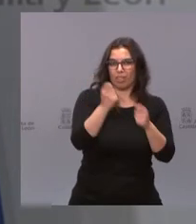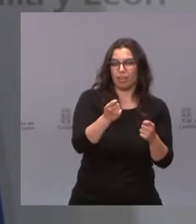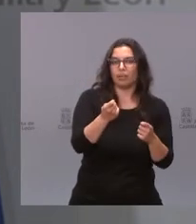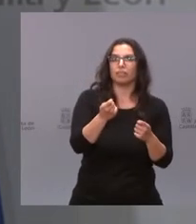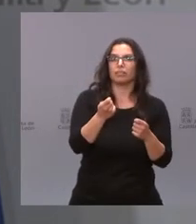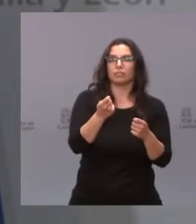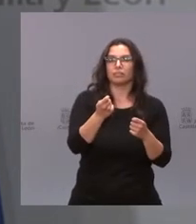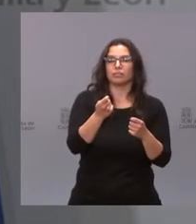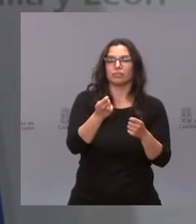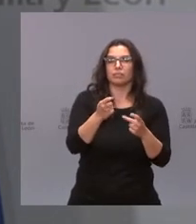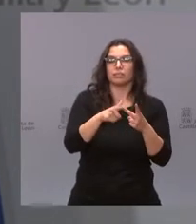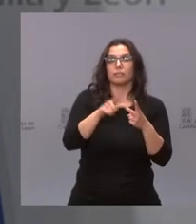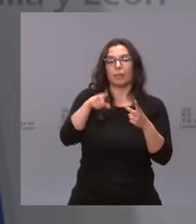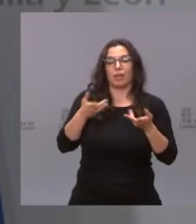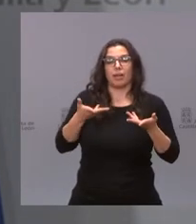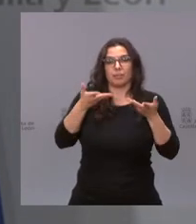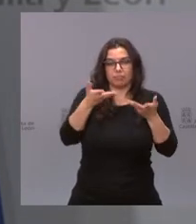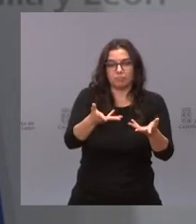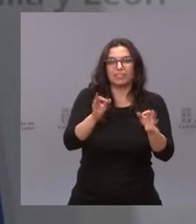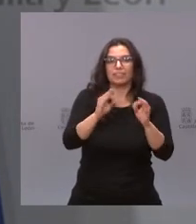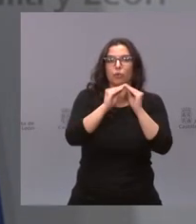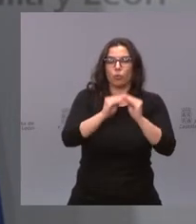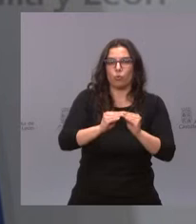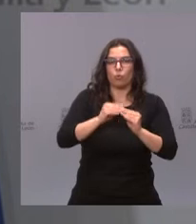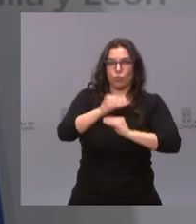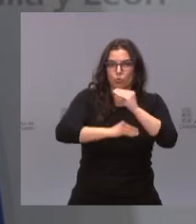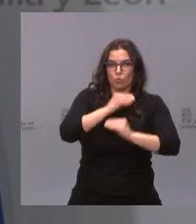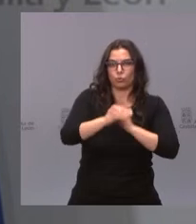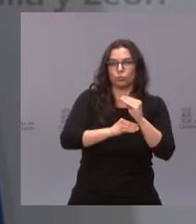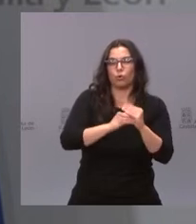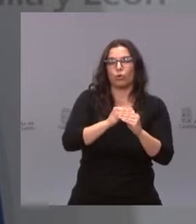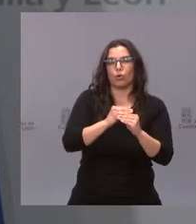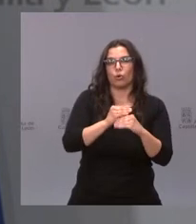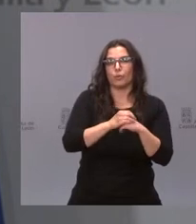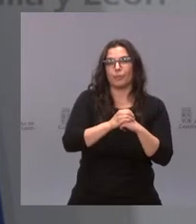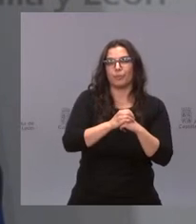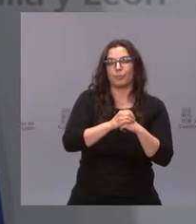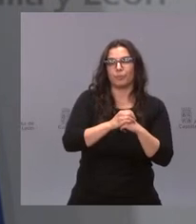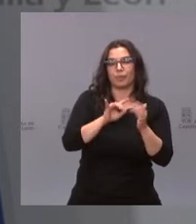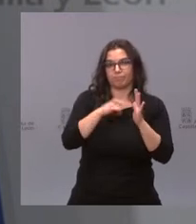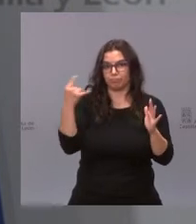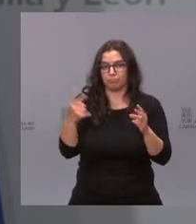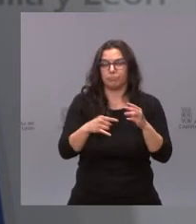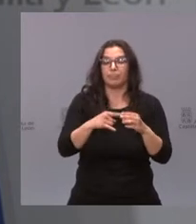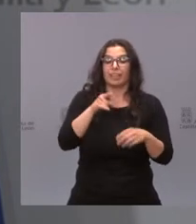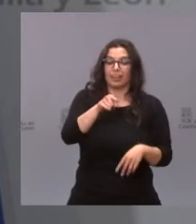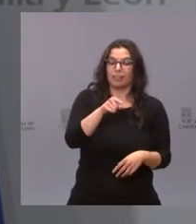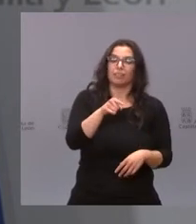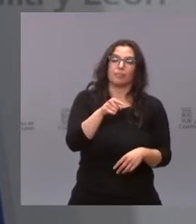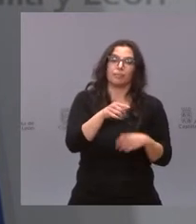a podacta, asistencia en el uso de medios electrónicos, en el cual vamos